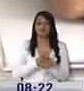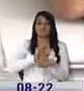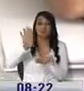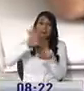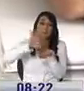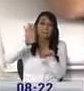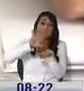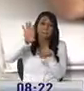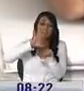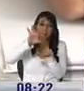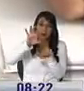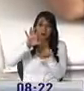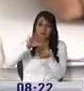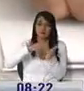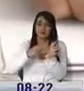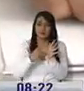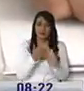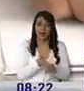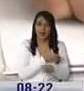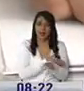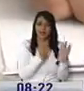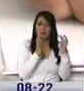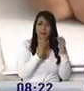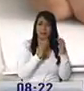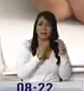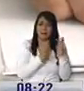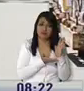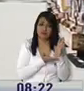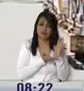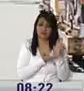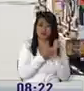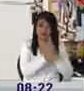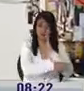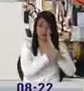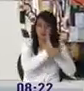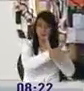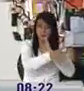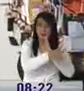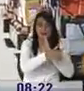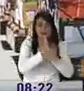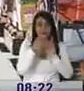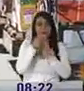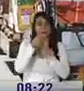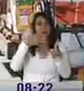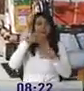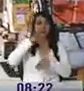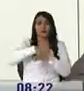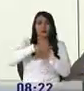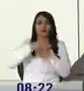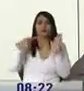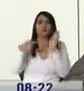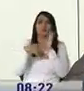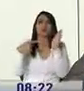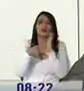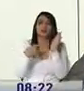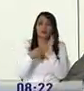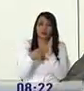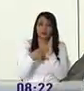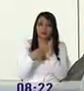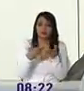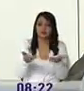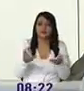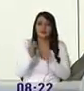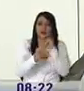necesariamente corrigió el déficit de la balanza comercial no petrolera por el impacto generado por las salvaguardias lo que originado es una